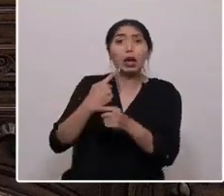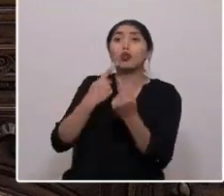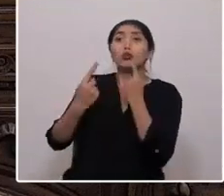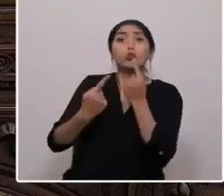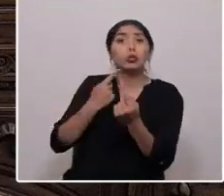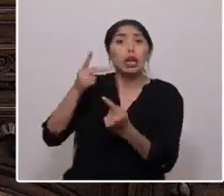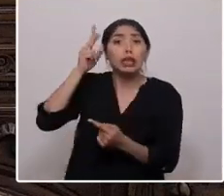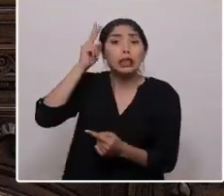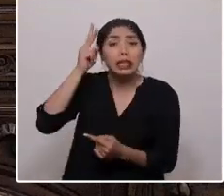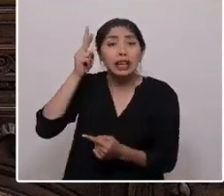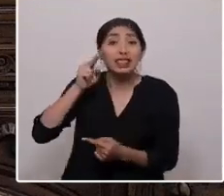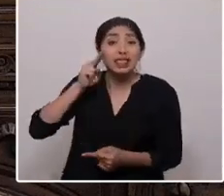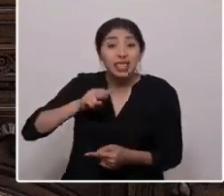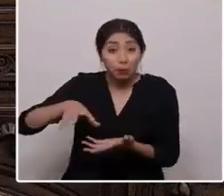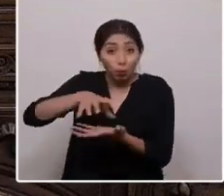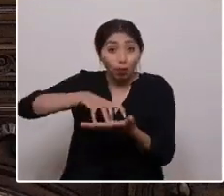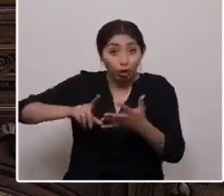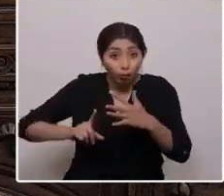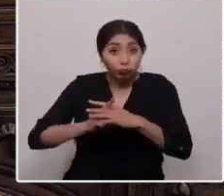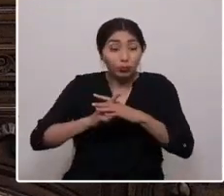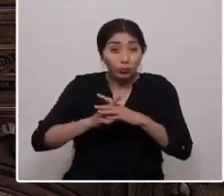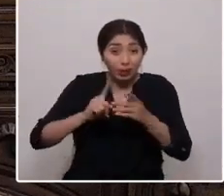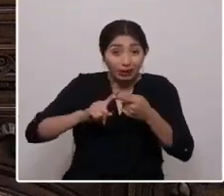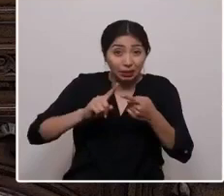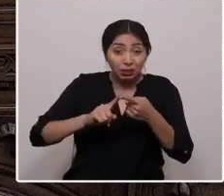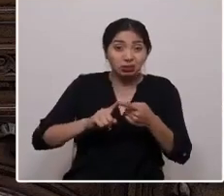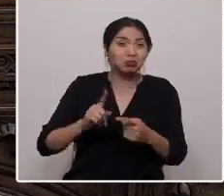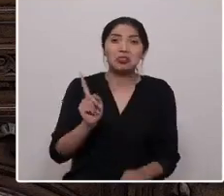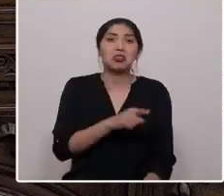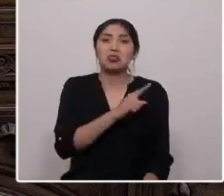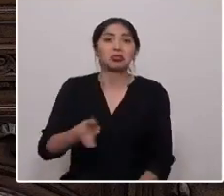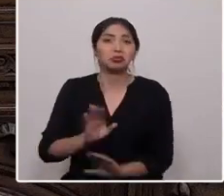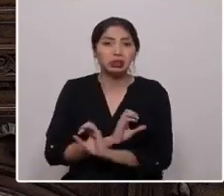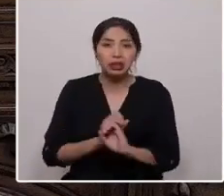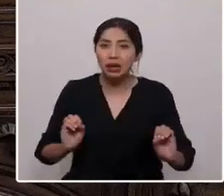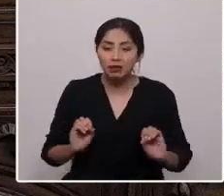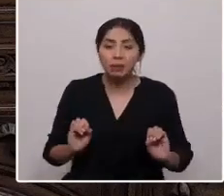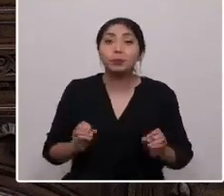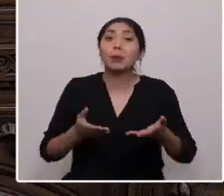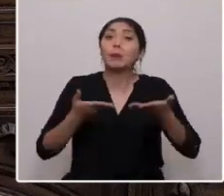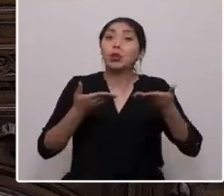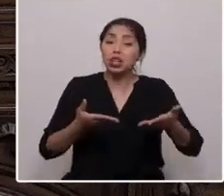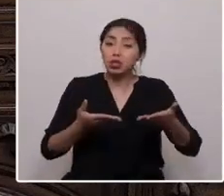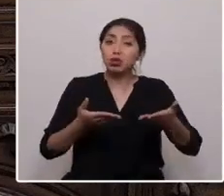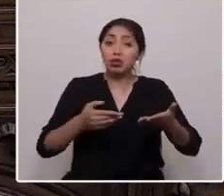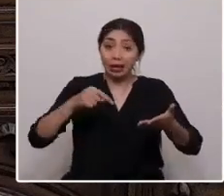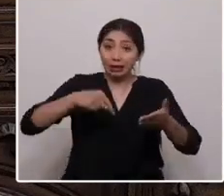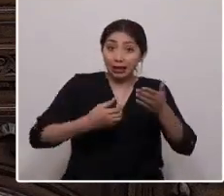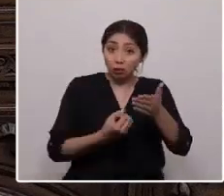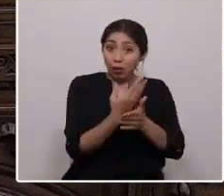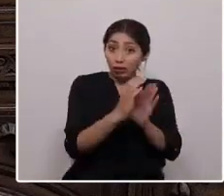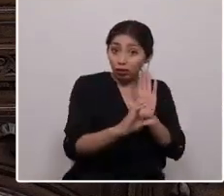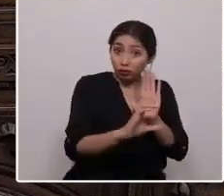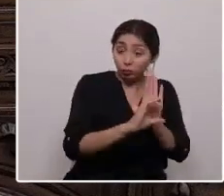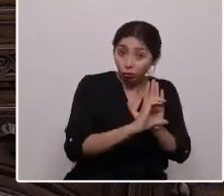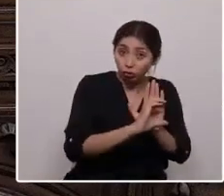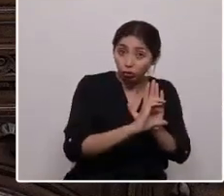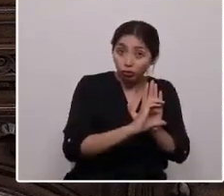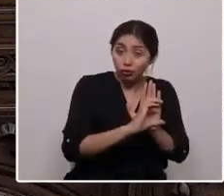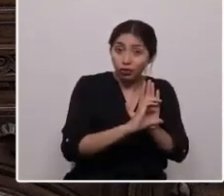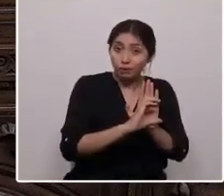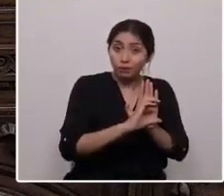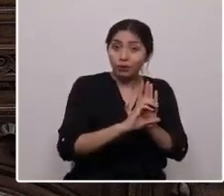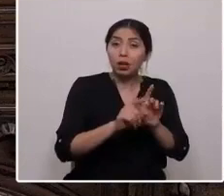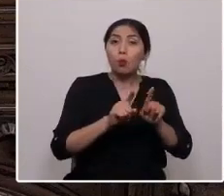tendrá validez alguna es por aquello que hemos dicho que esta nueva constitución no nace de una hoja en